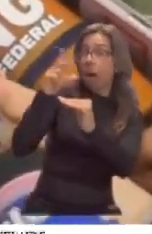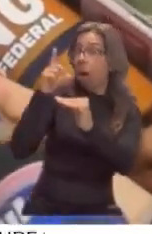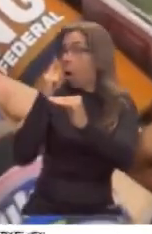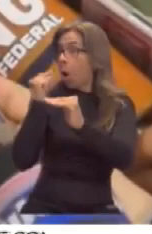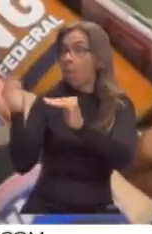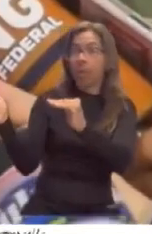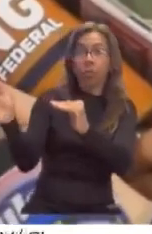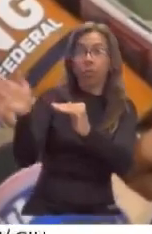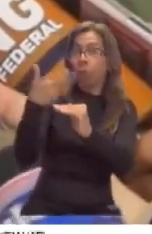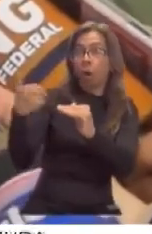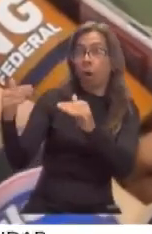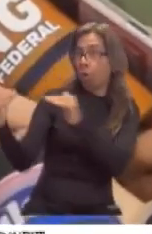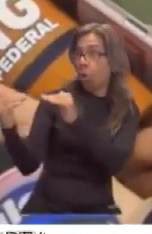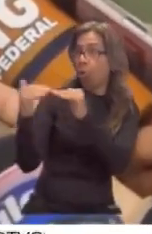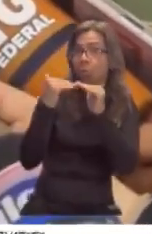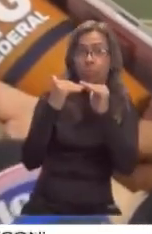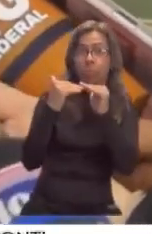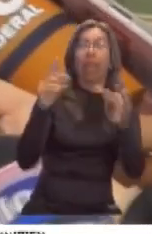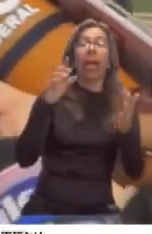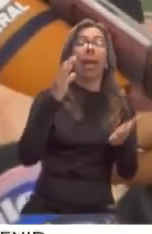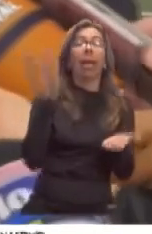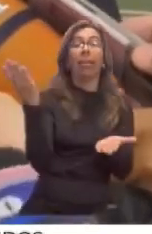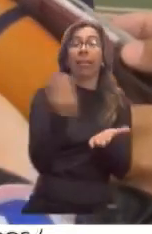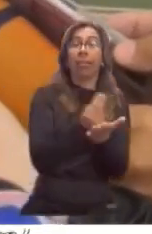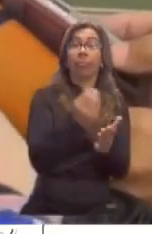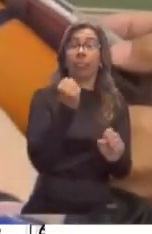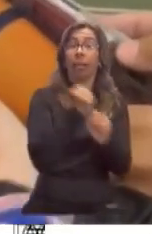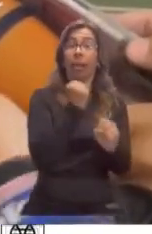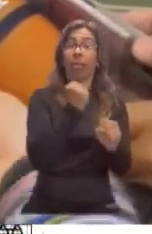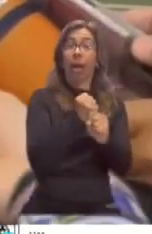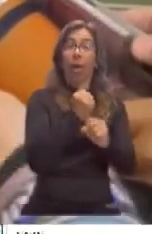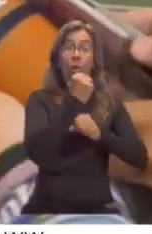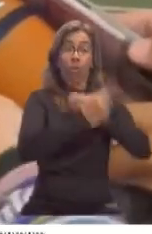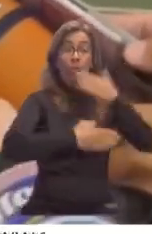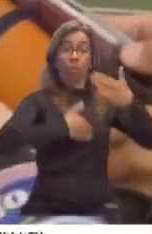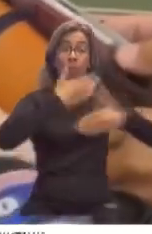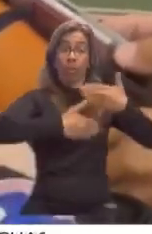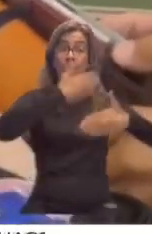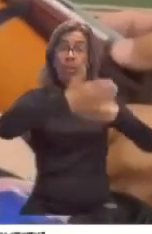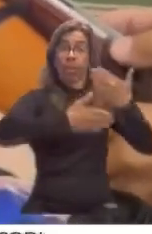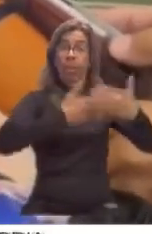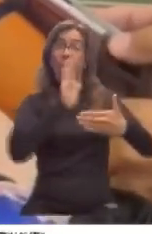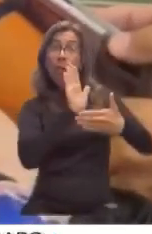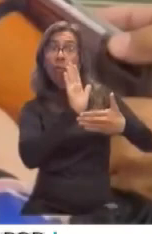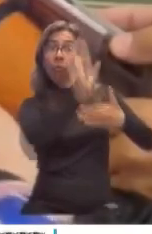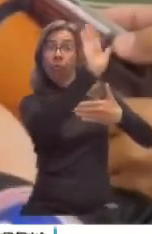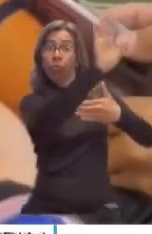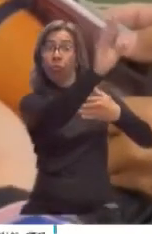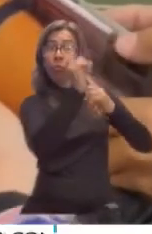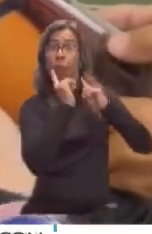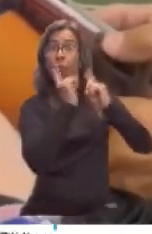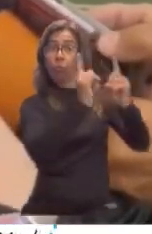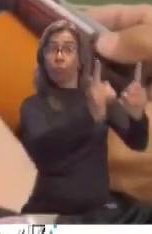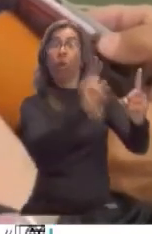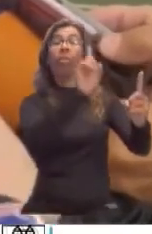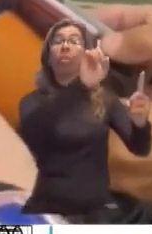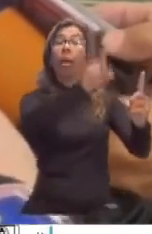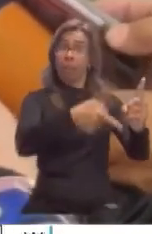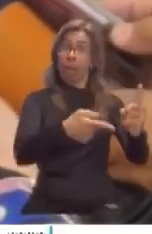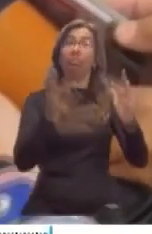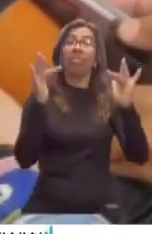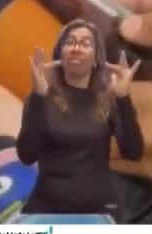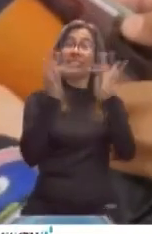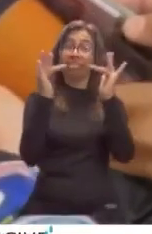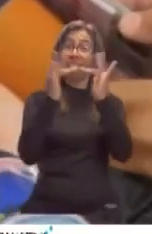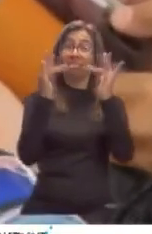ya se transforma el empleo joven y a su vez también con la vigorización de la generación del teletrabajo, con lo cual